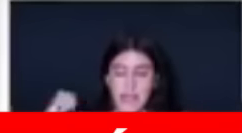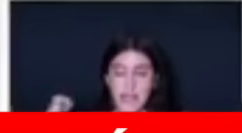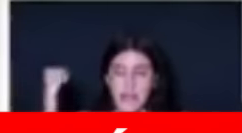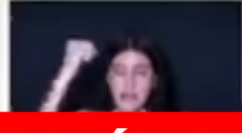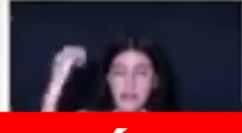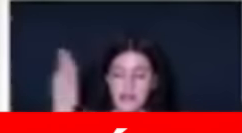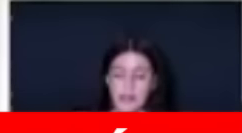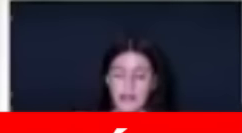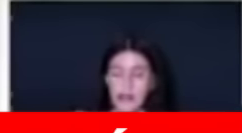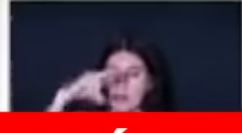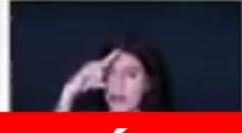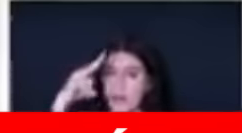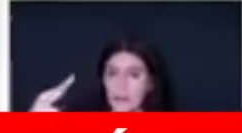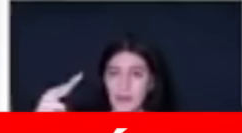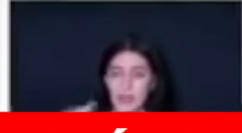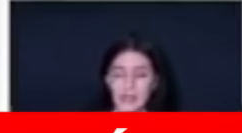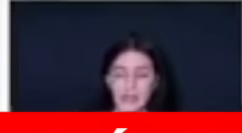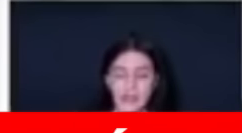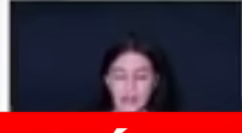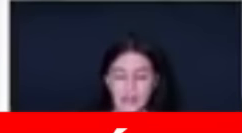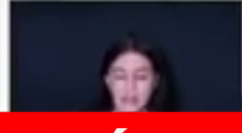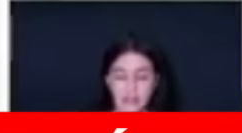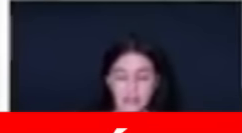¡Que viva México!